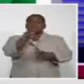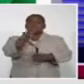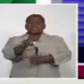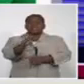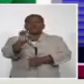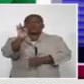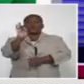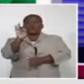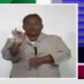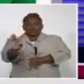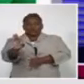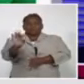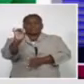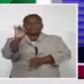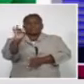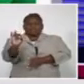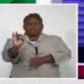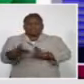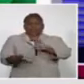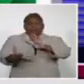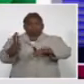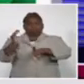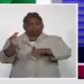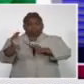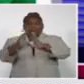1.187 altas,